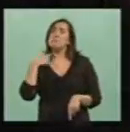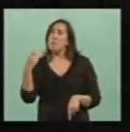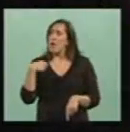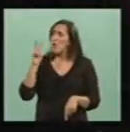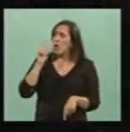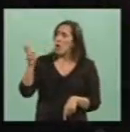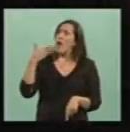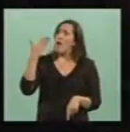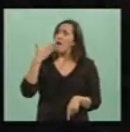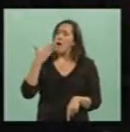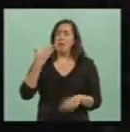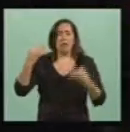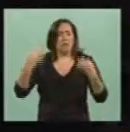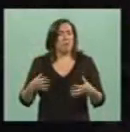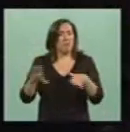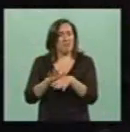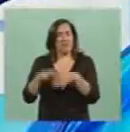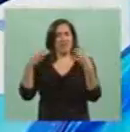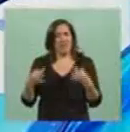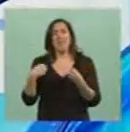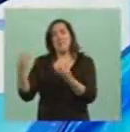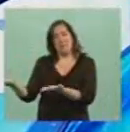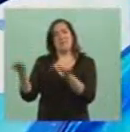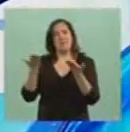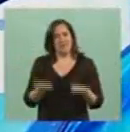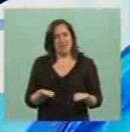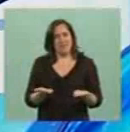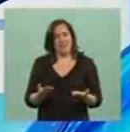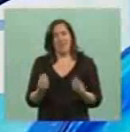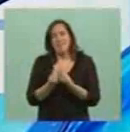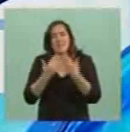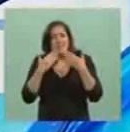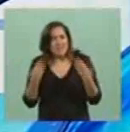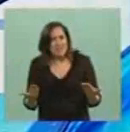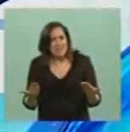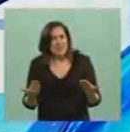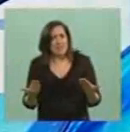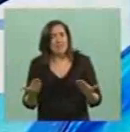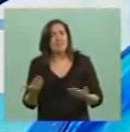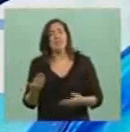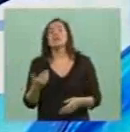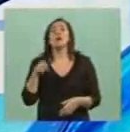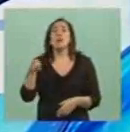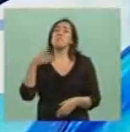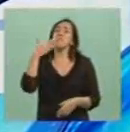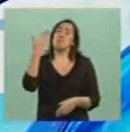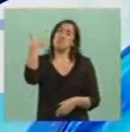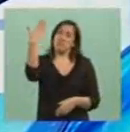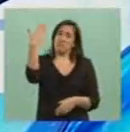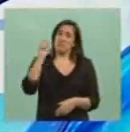mí ha sido perfecto. Así que bienvenido y muchas gracias, no solamente por sus